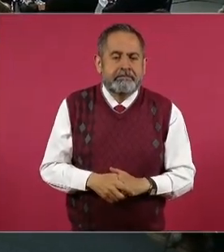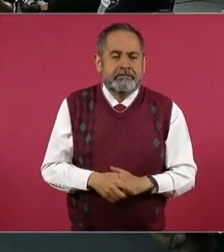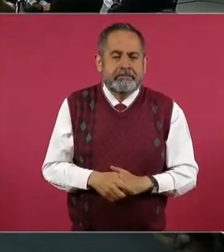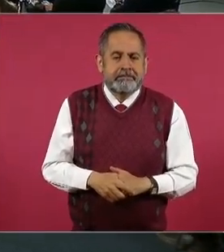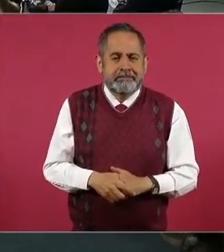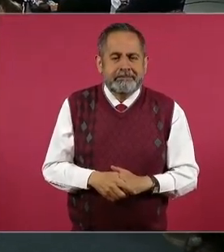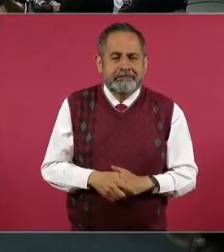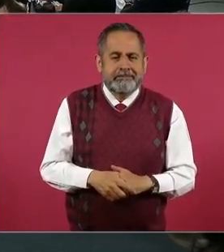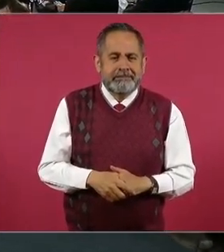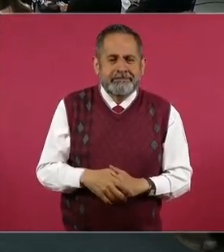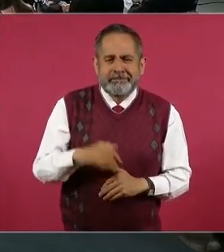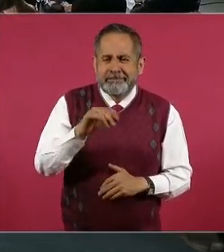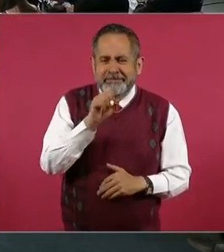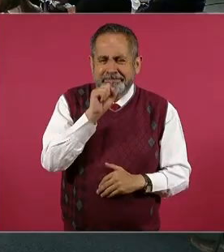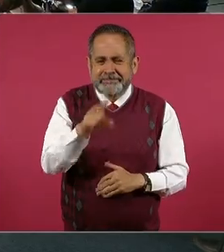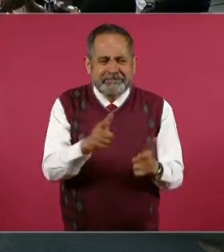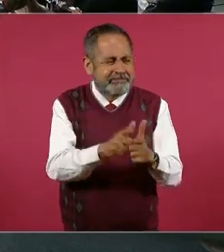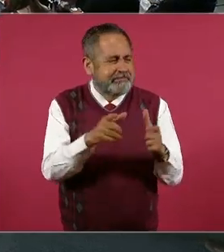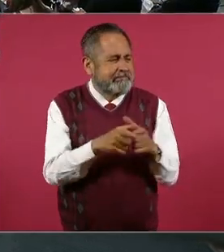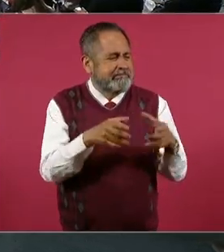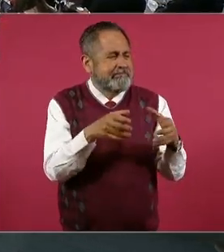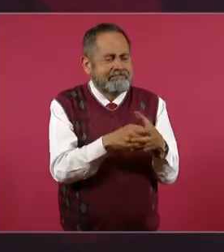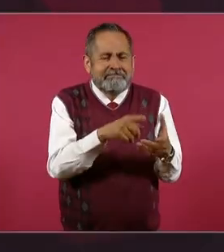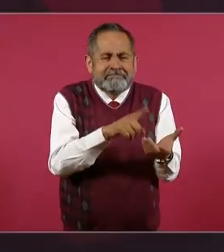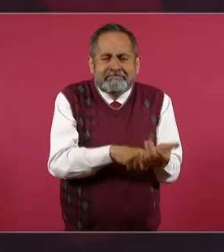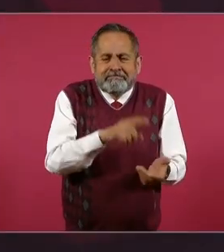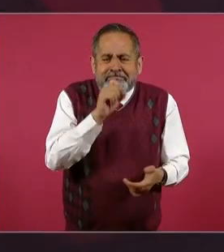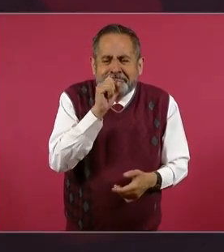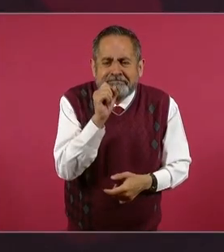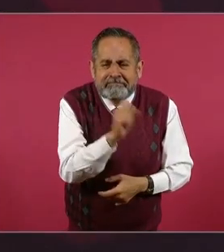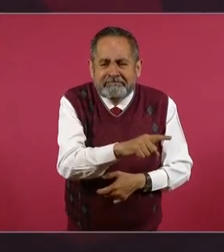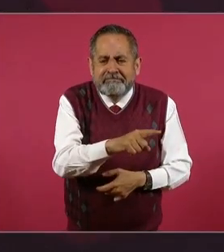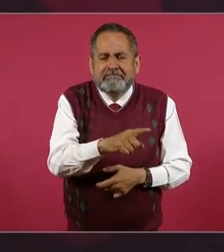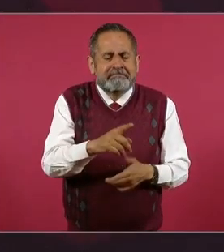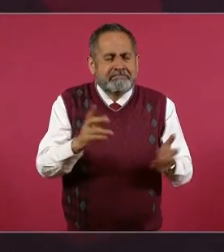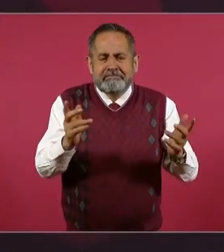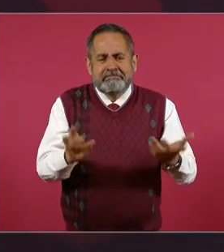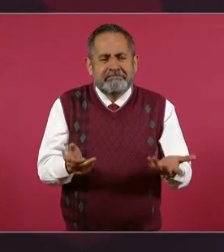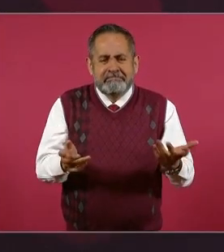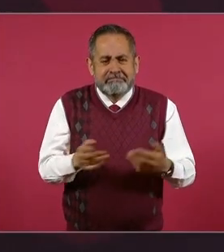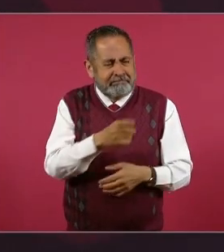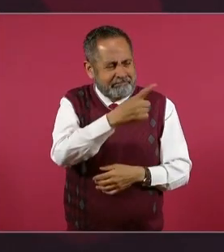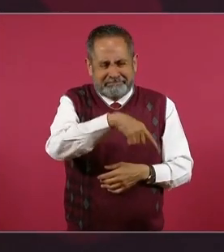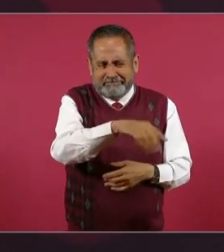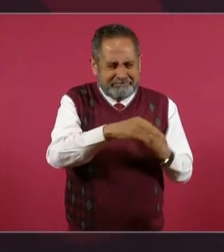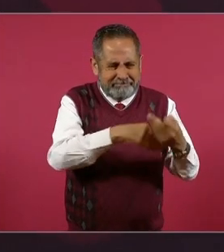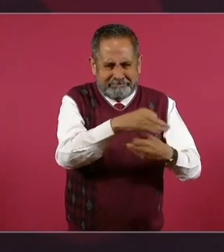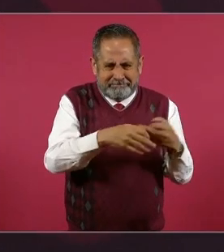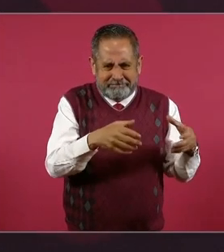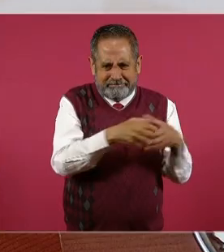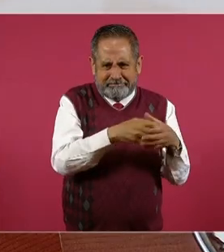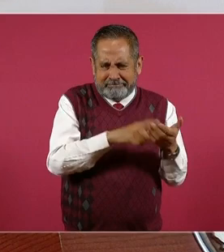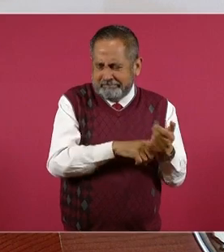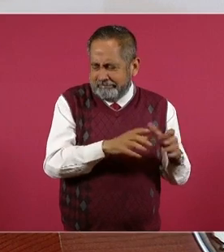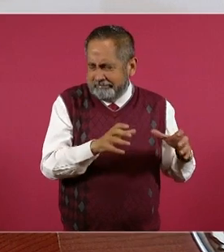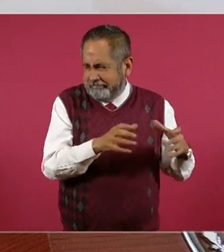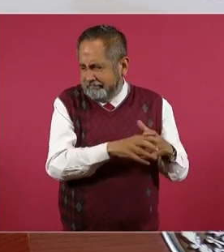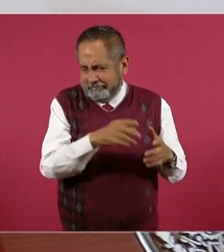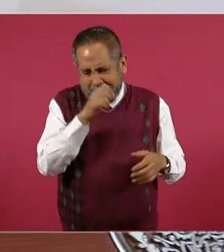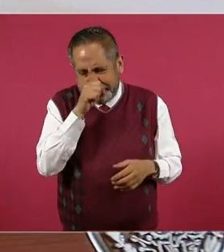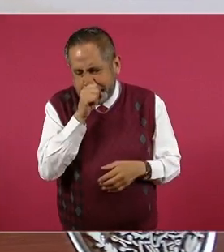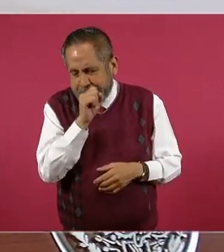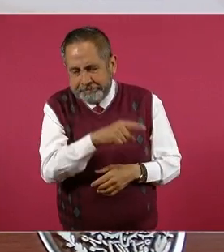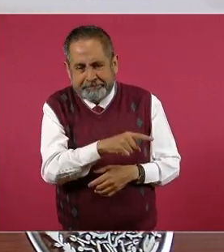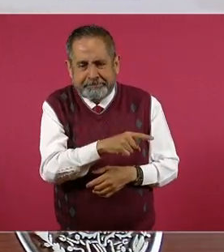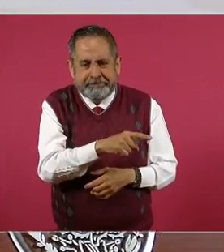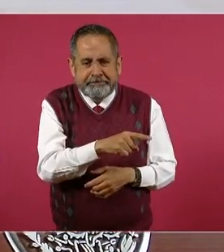Sí, porque es el mismo grupo. Sí. Son todos ellos los que